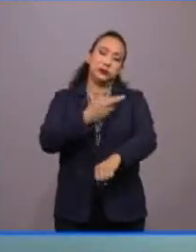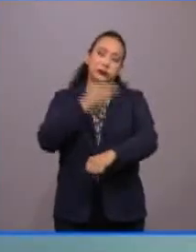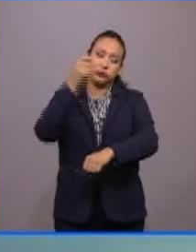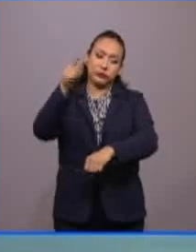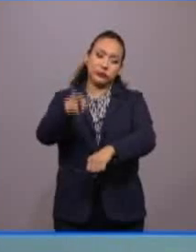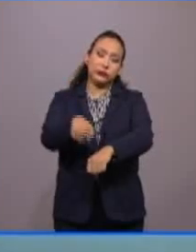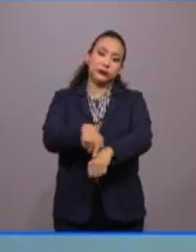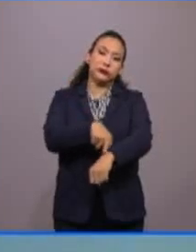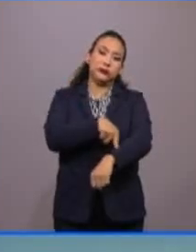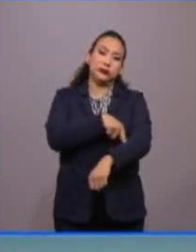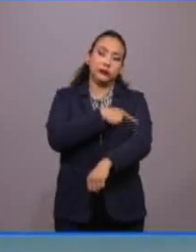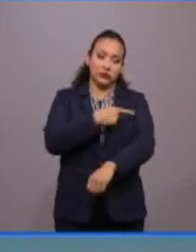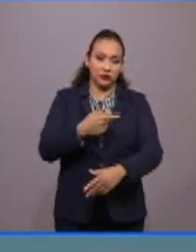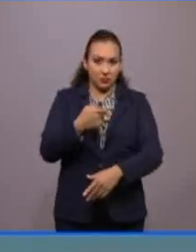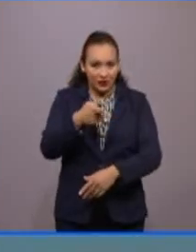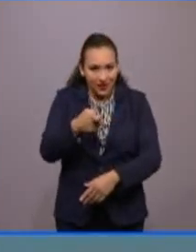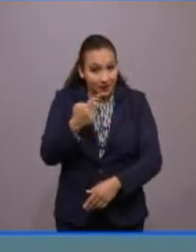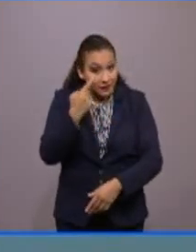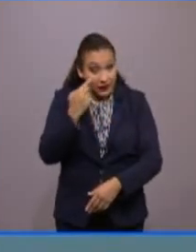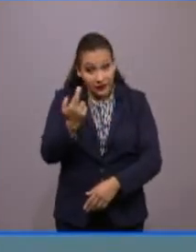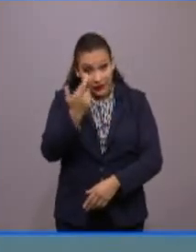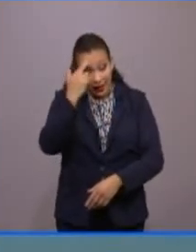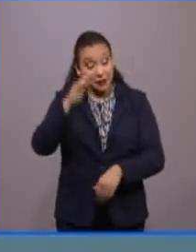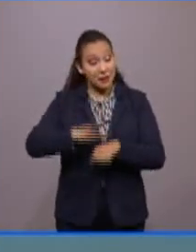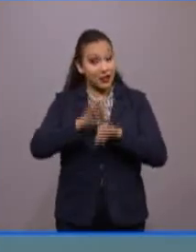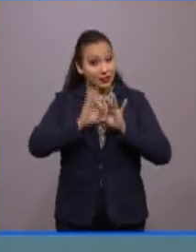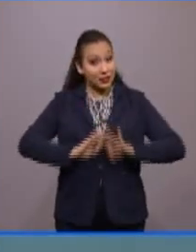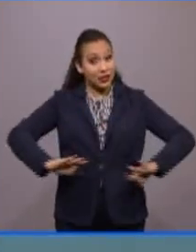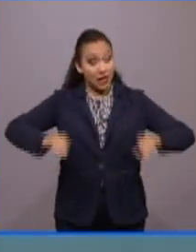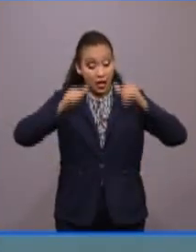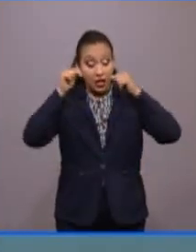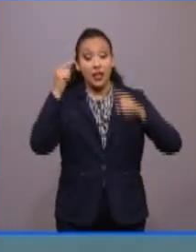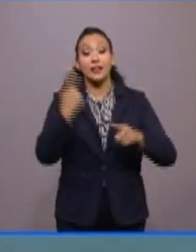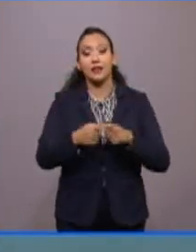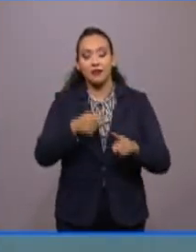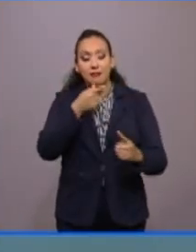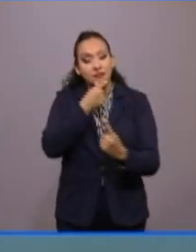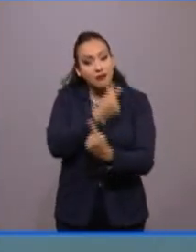torno a los derechos que puede tener el papá o la mamá.